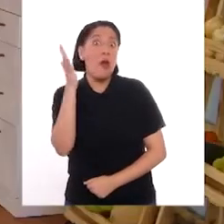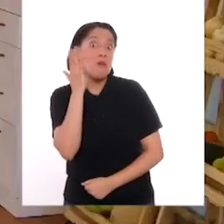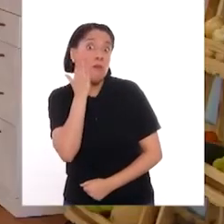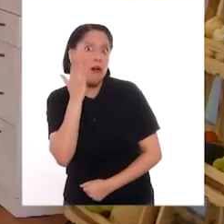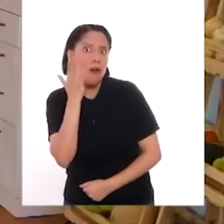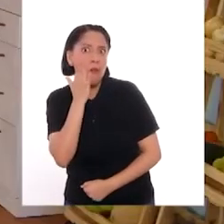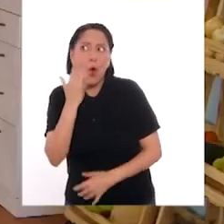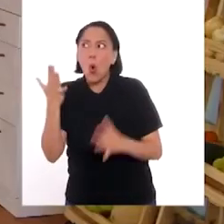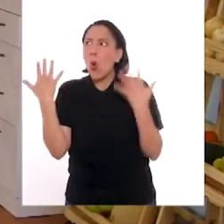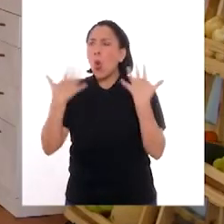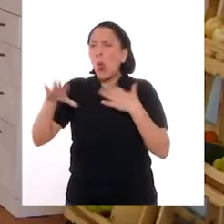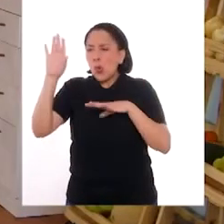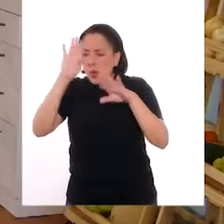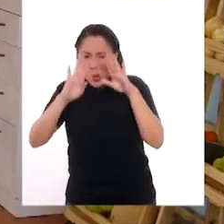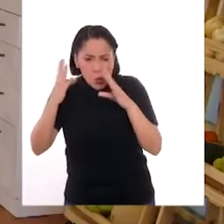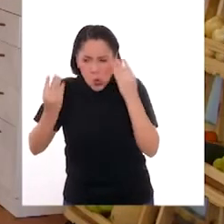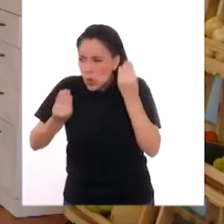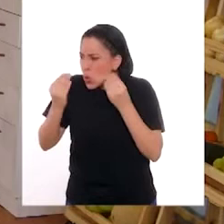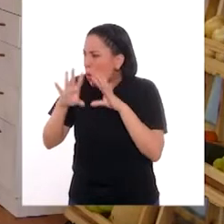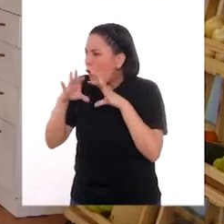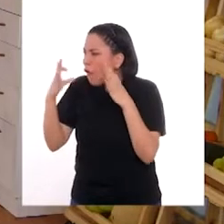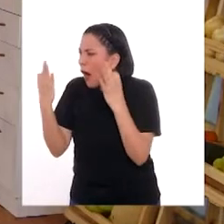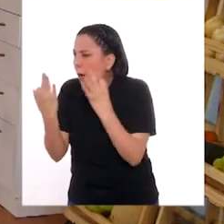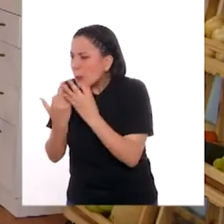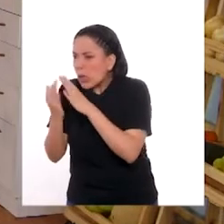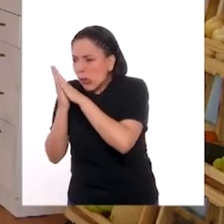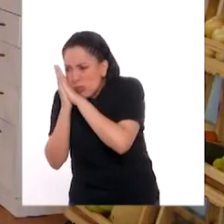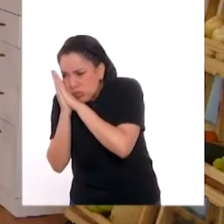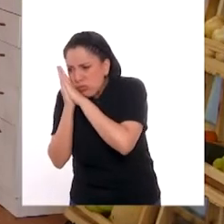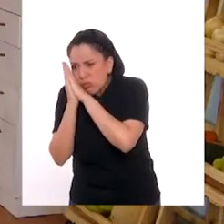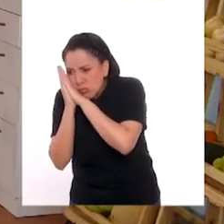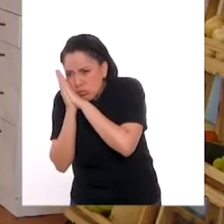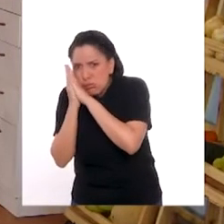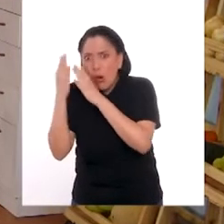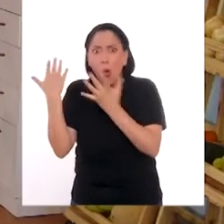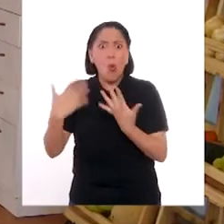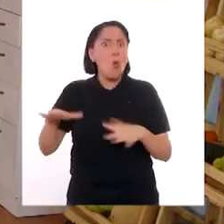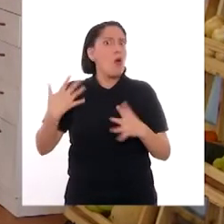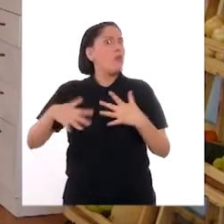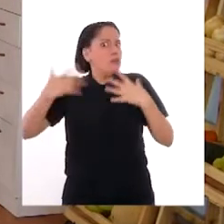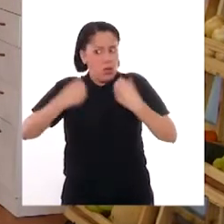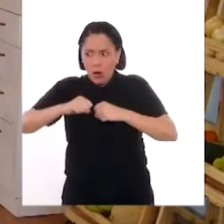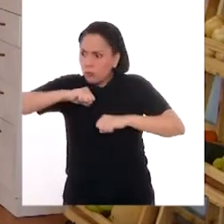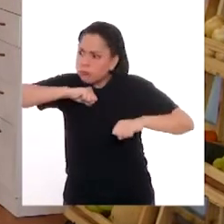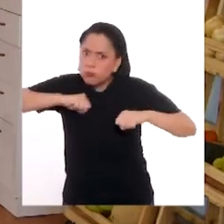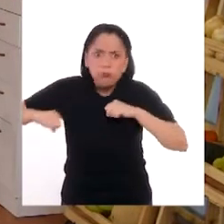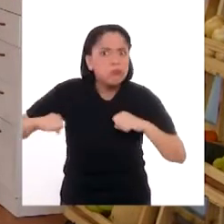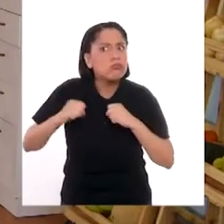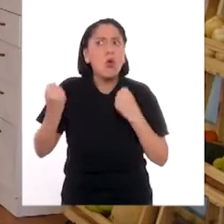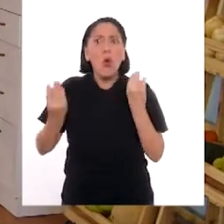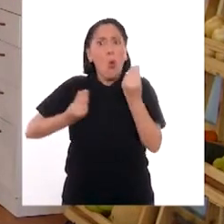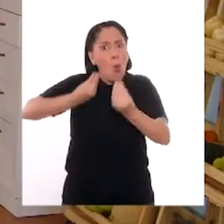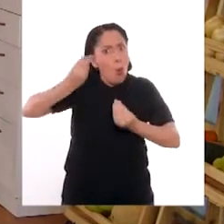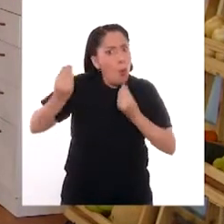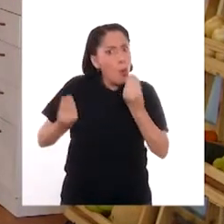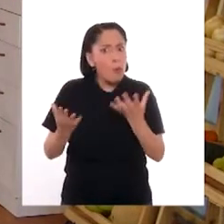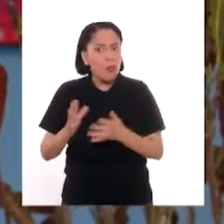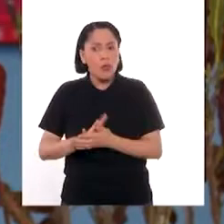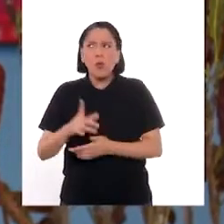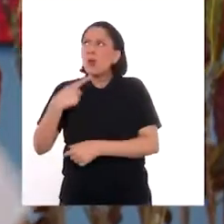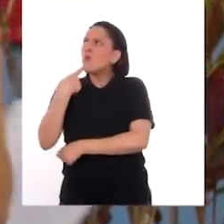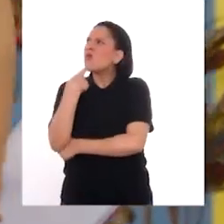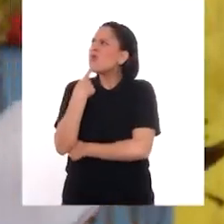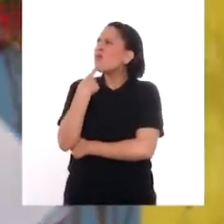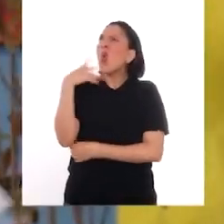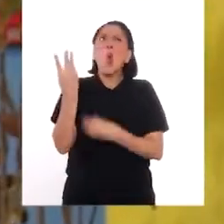La madre, ahora preocupada por su familia, piensa que ya es hora de tomar alguna medida.